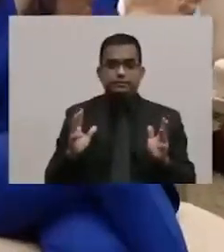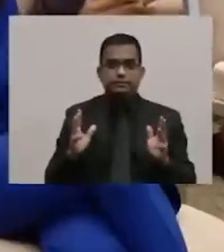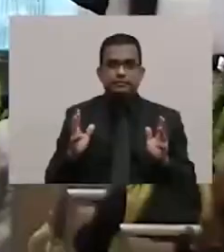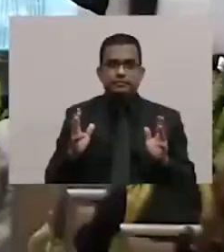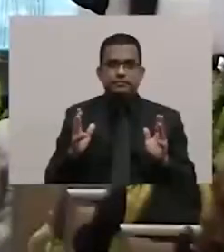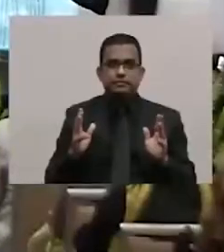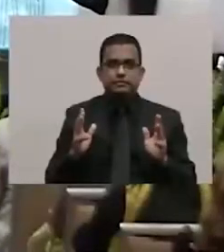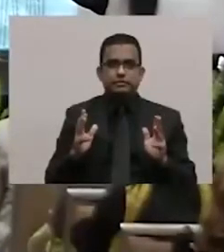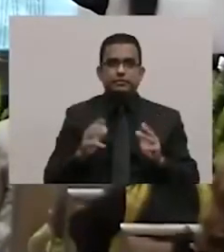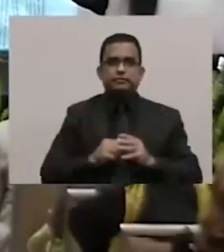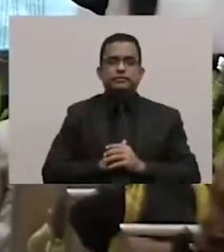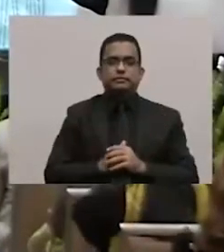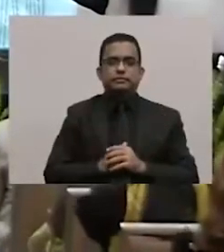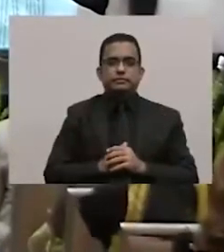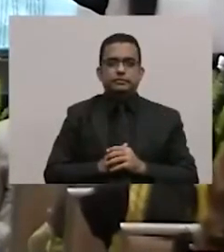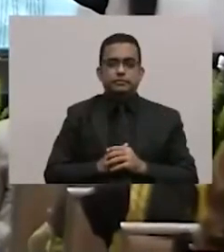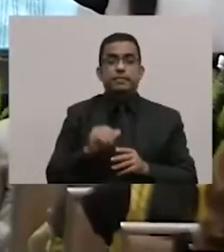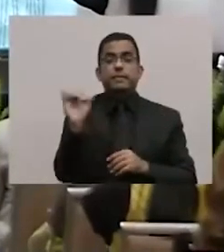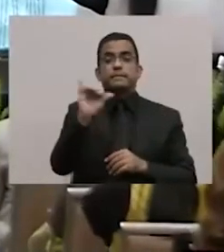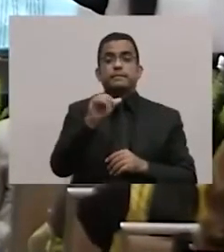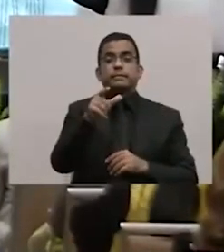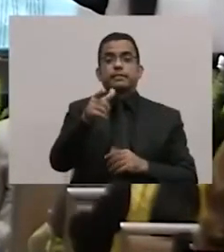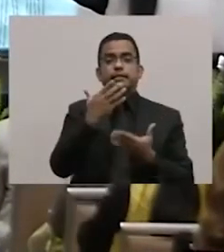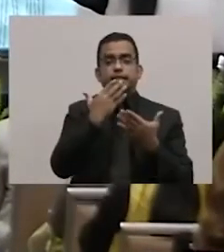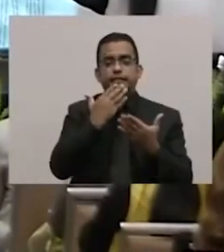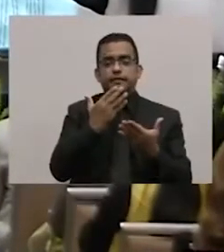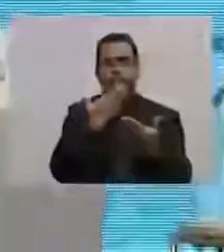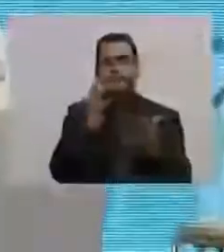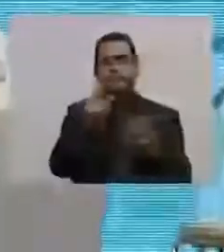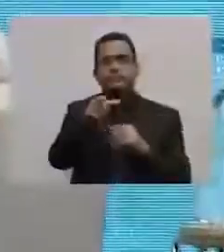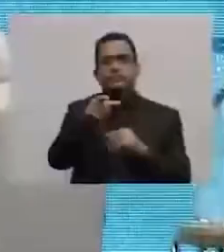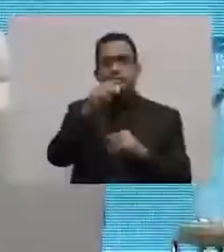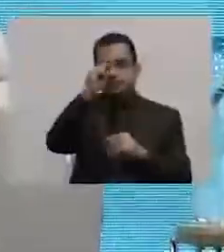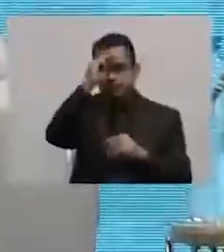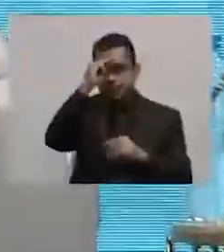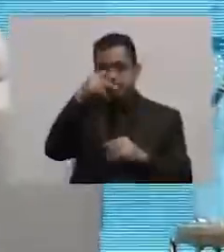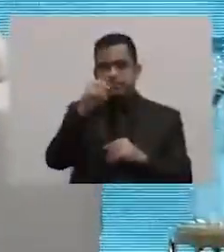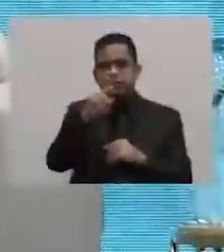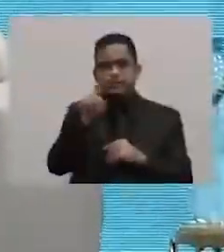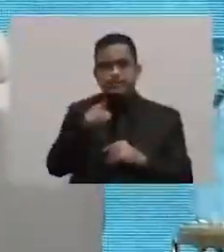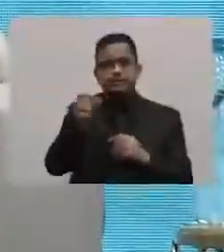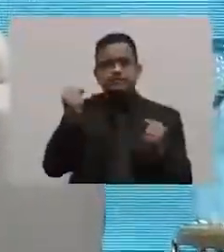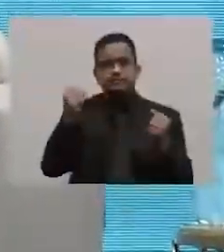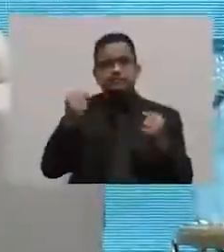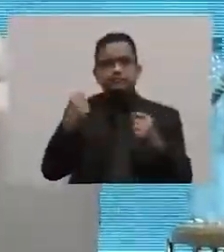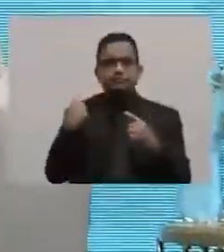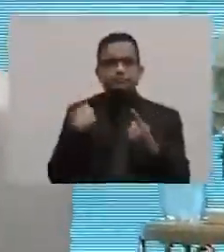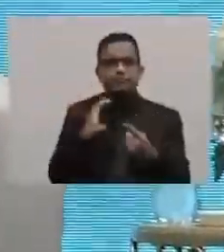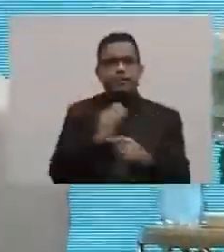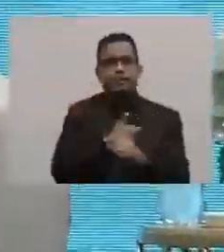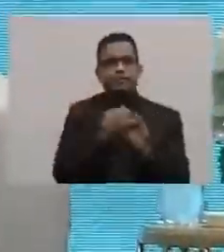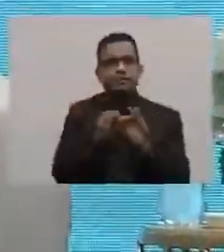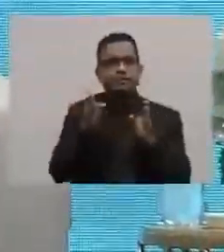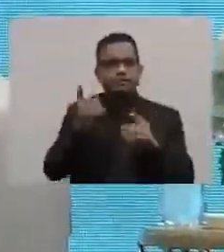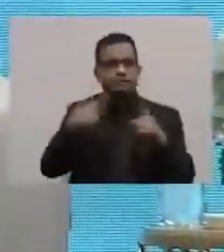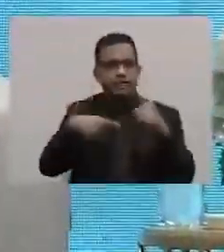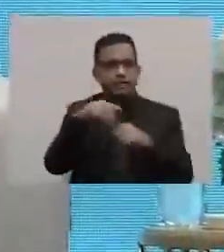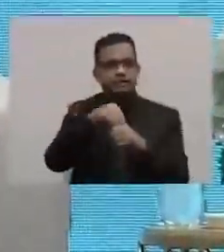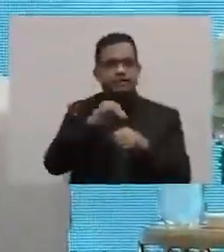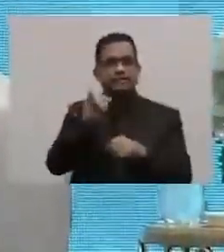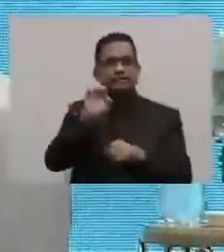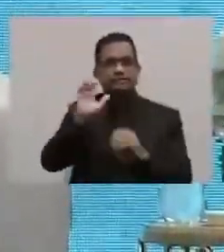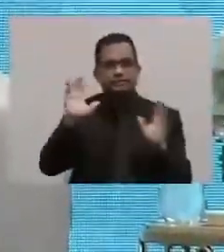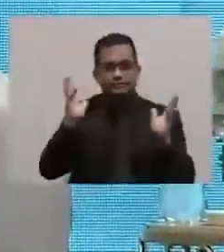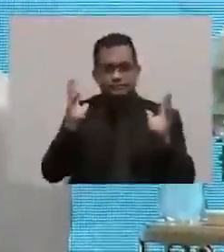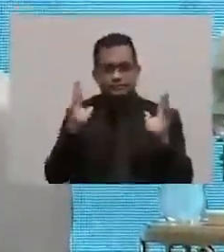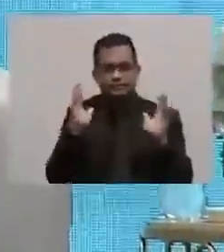¿Tú sabes a propósito del comentario de Edith, vamos a darle un fuerte aplauso a Melqui Pérez, quien es nuestro intérprete de lengua de señas.